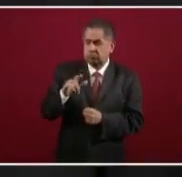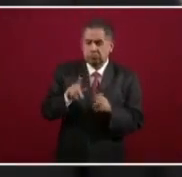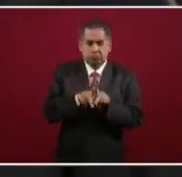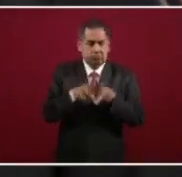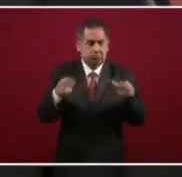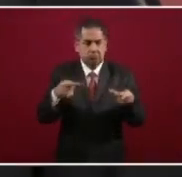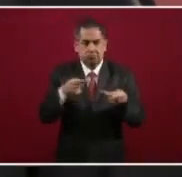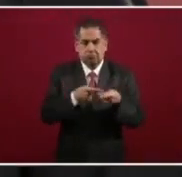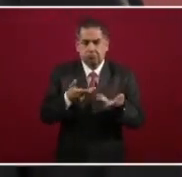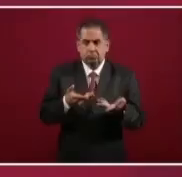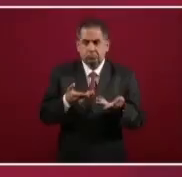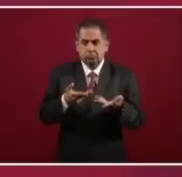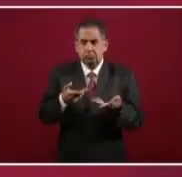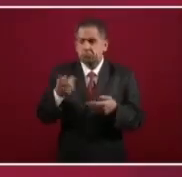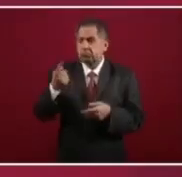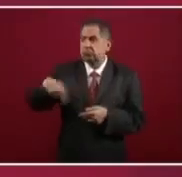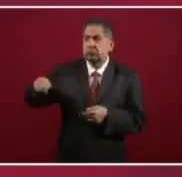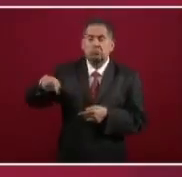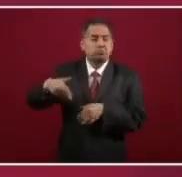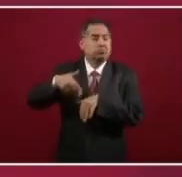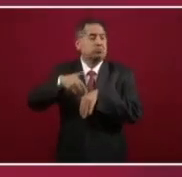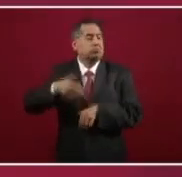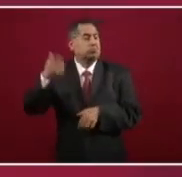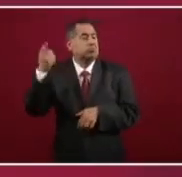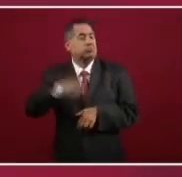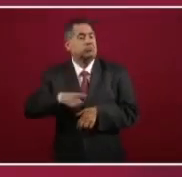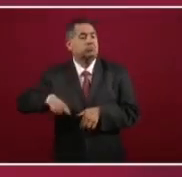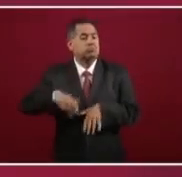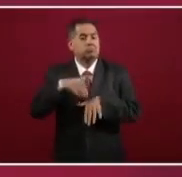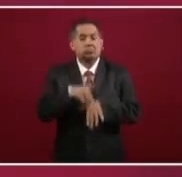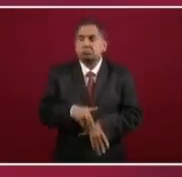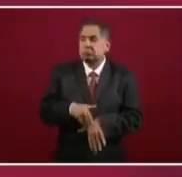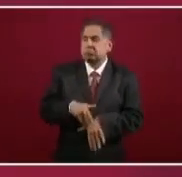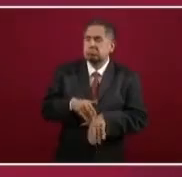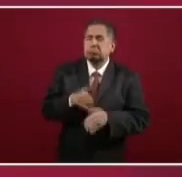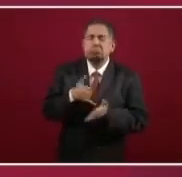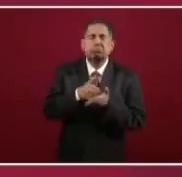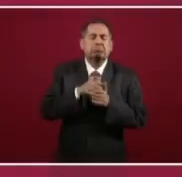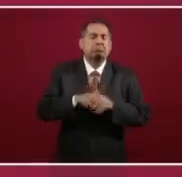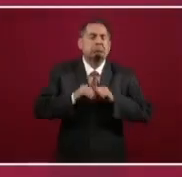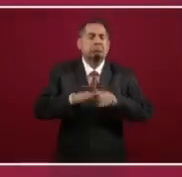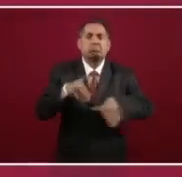al servicio del régimen y